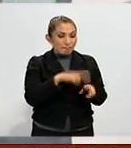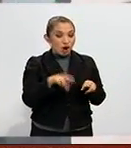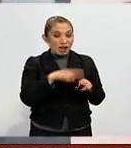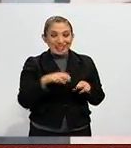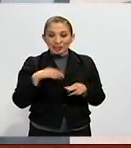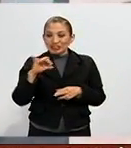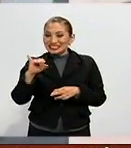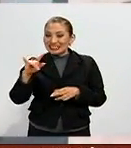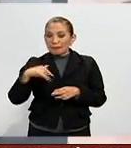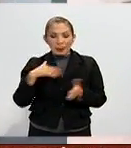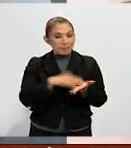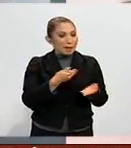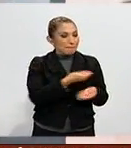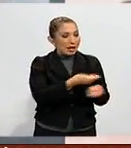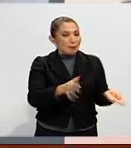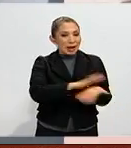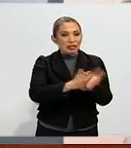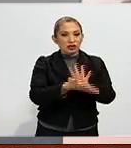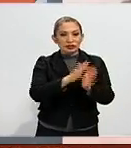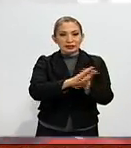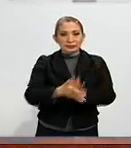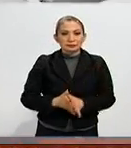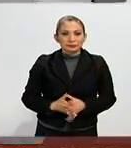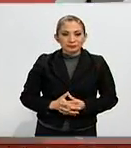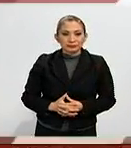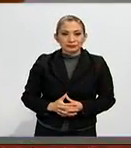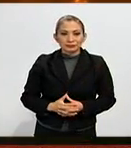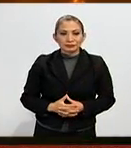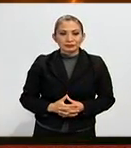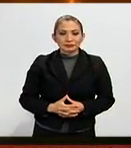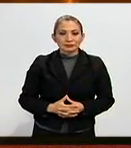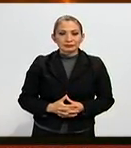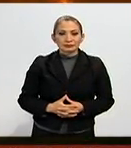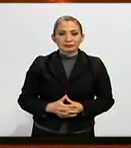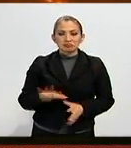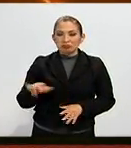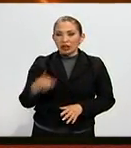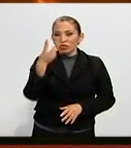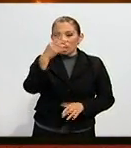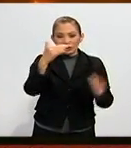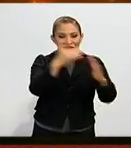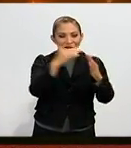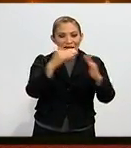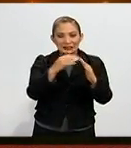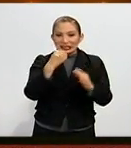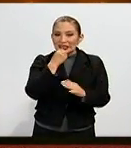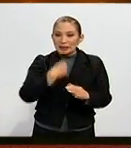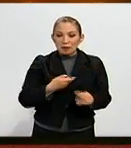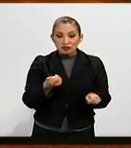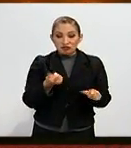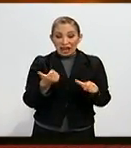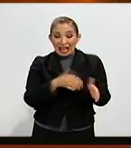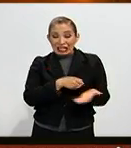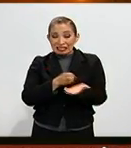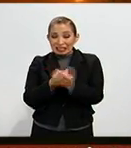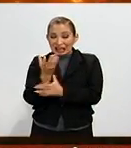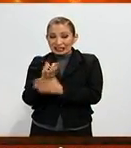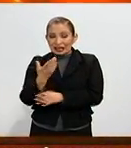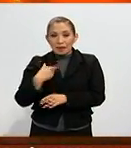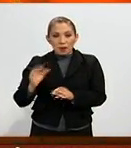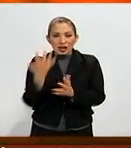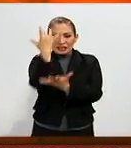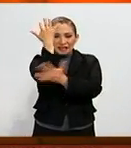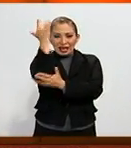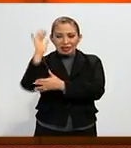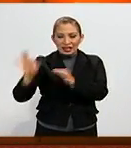en Cinemex y papel para tortillas. Al menos 2 viviendas tuvieron que ser desalojadas por un incendio